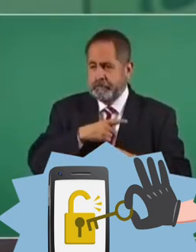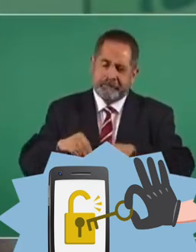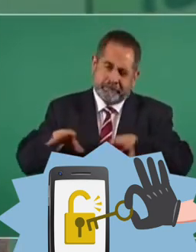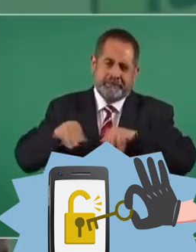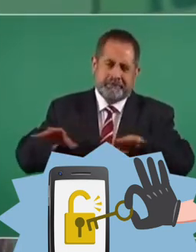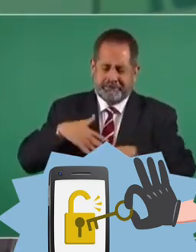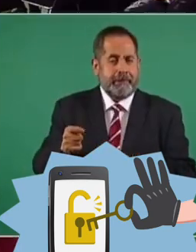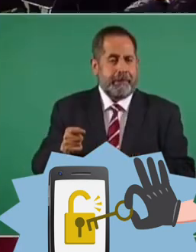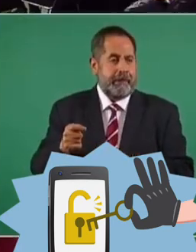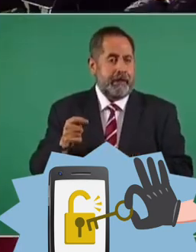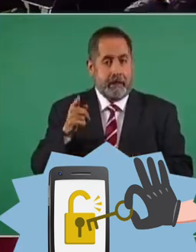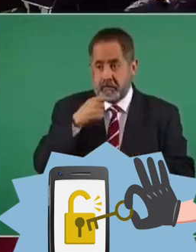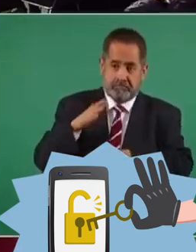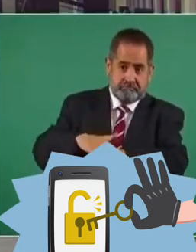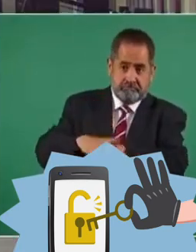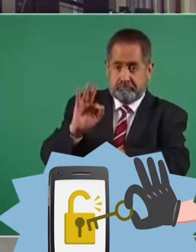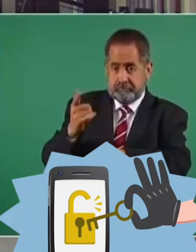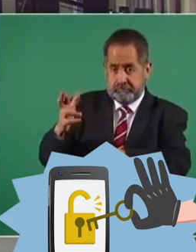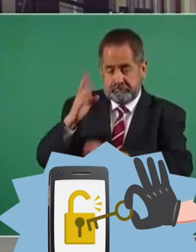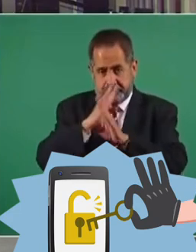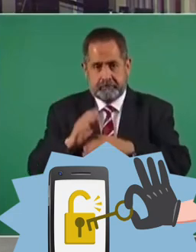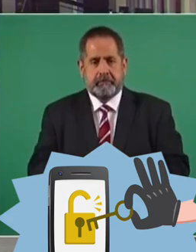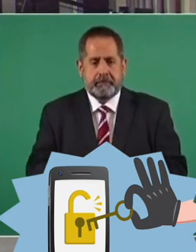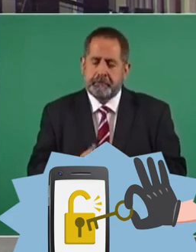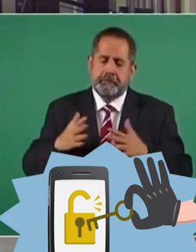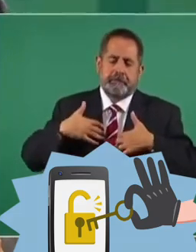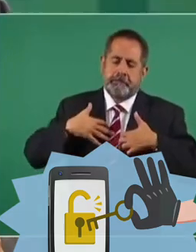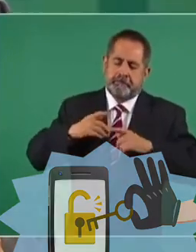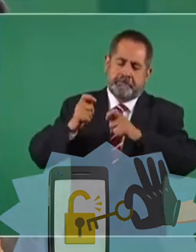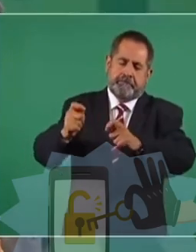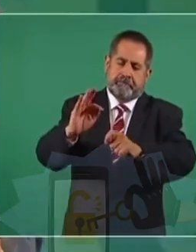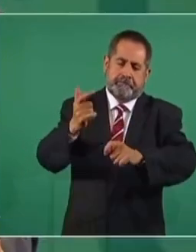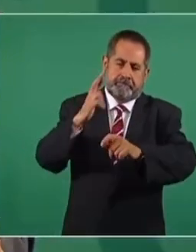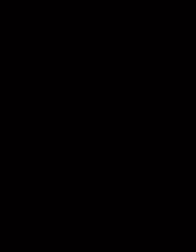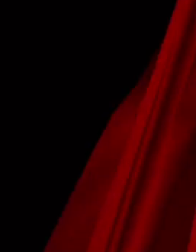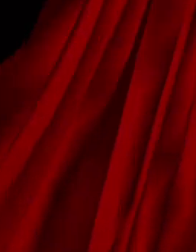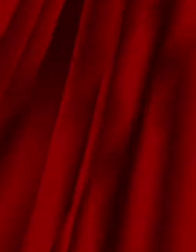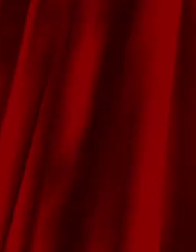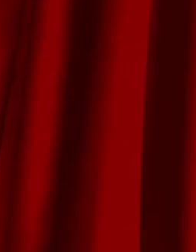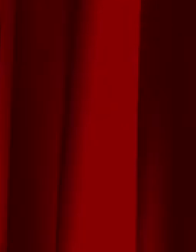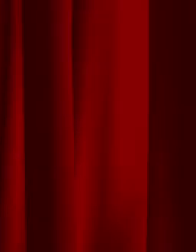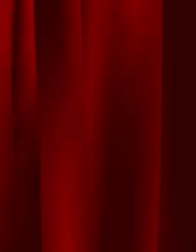esto se tiene que saber. ¿Importaría al fiscal a que haga una revisión? Ah, no, eso ya le corresponde al fiscal.